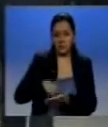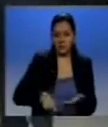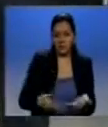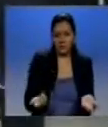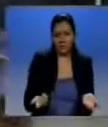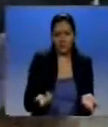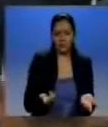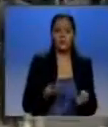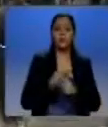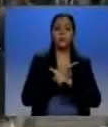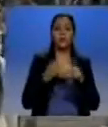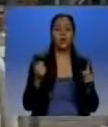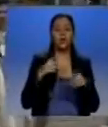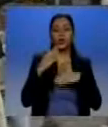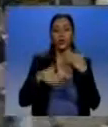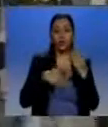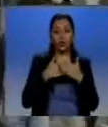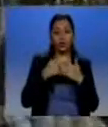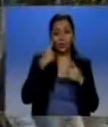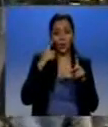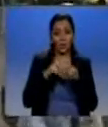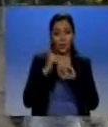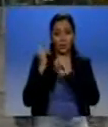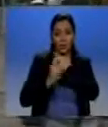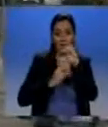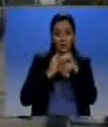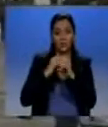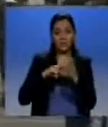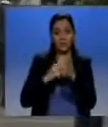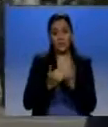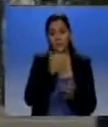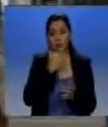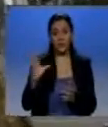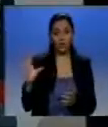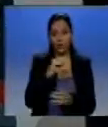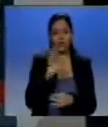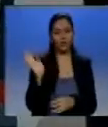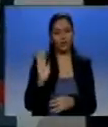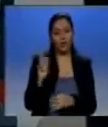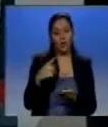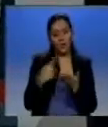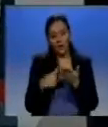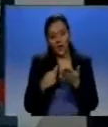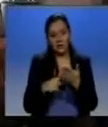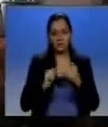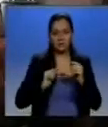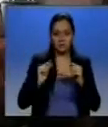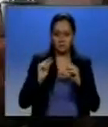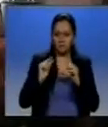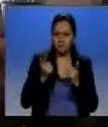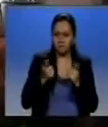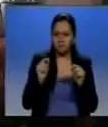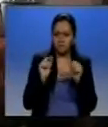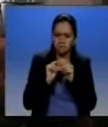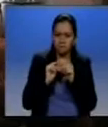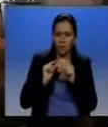no todos los tratados son malos, y de ahí que se recomienda un análisis pormenorizado